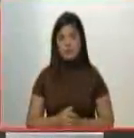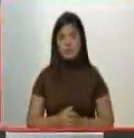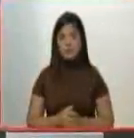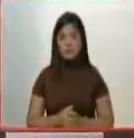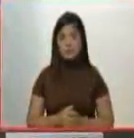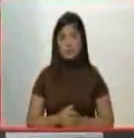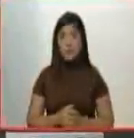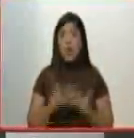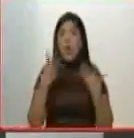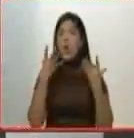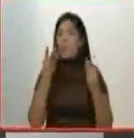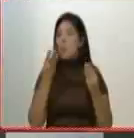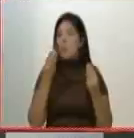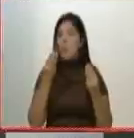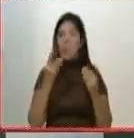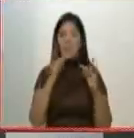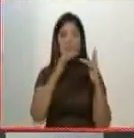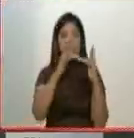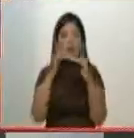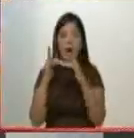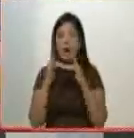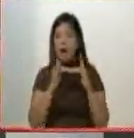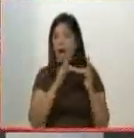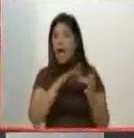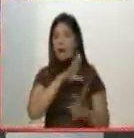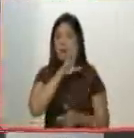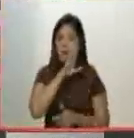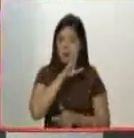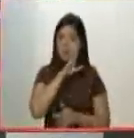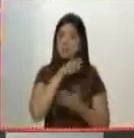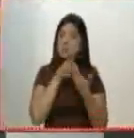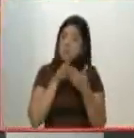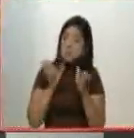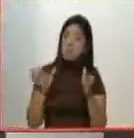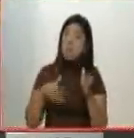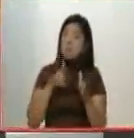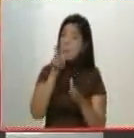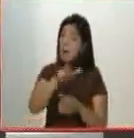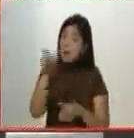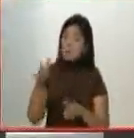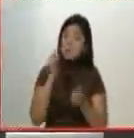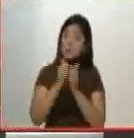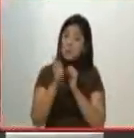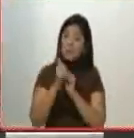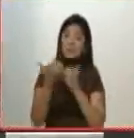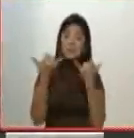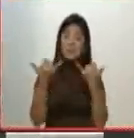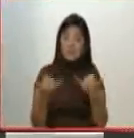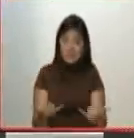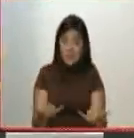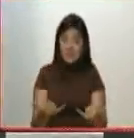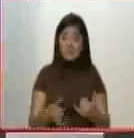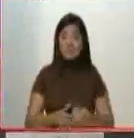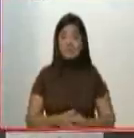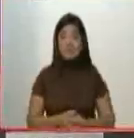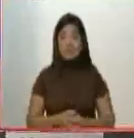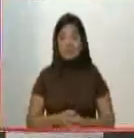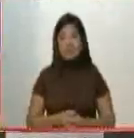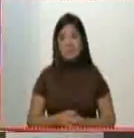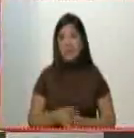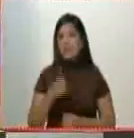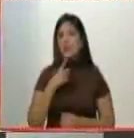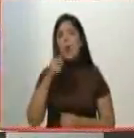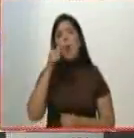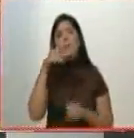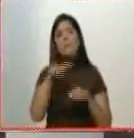las camas, las habitaciones que van a estar disponibles para nuestros atletas, que desde ya, desde el mismo momento, nos decía el ministro